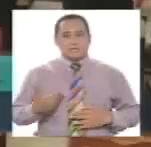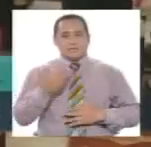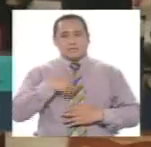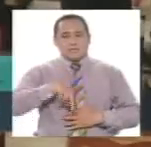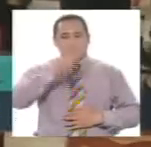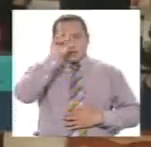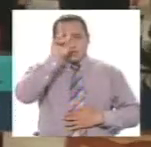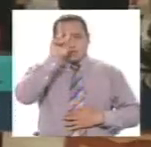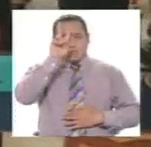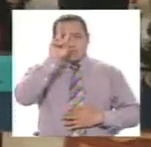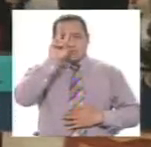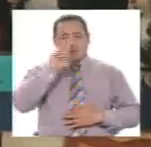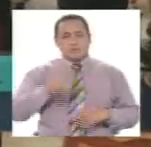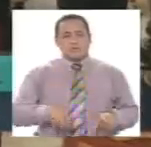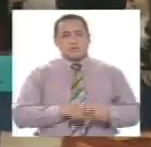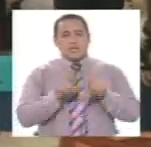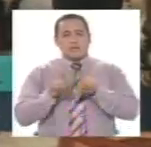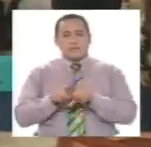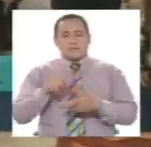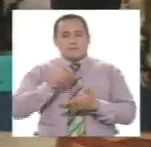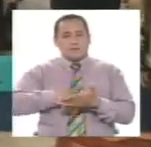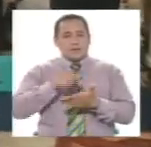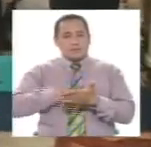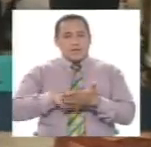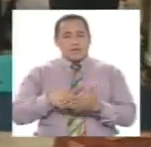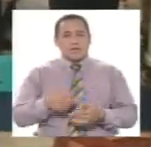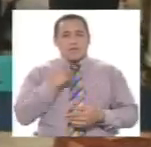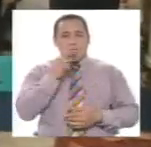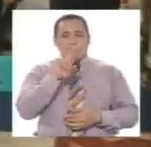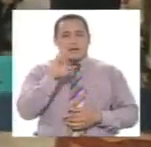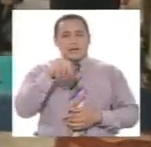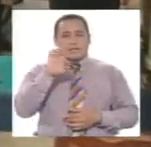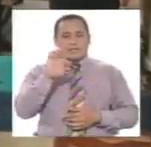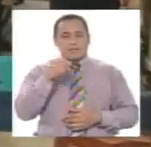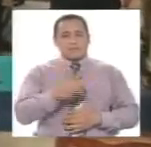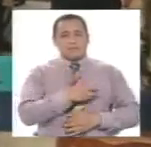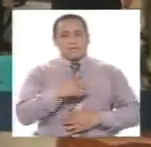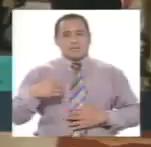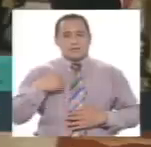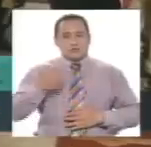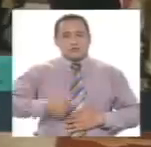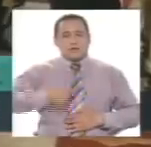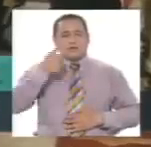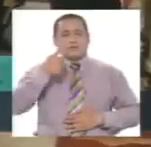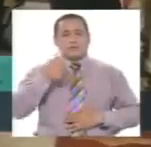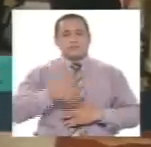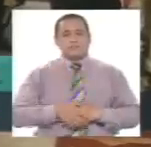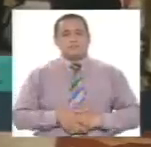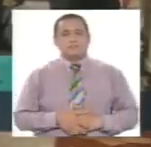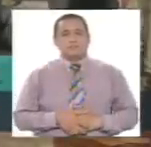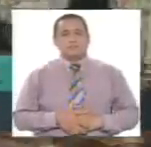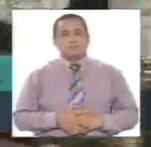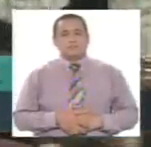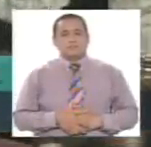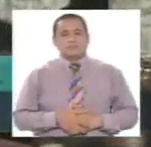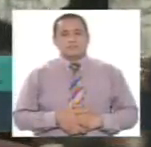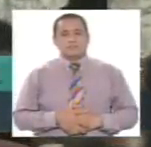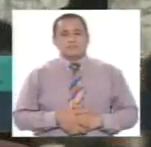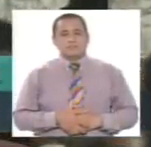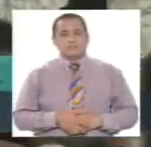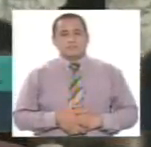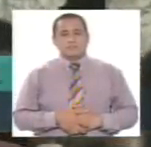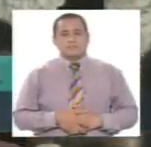Presidente Constitucional de la República. Rúbrica René Cornejo Díaz, Presidente del Consejo de Ministros.